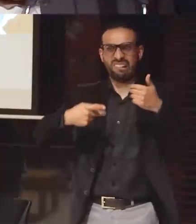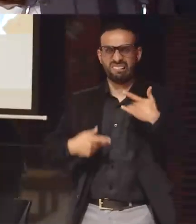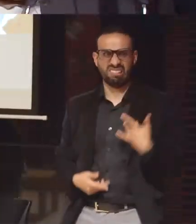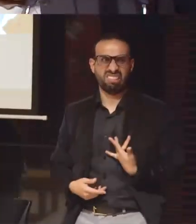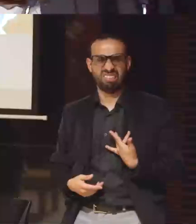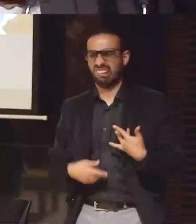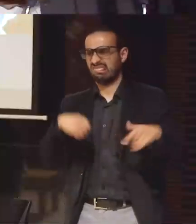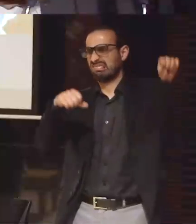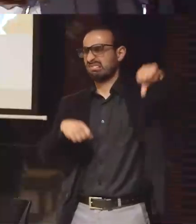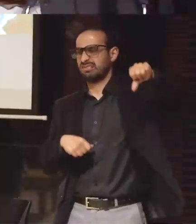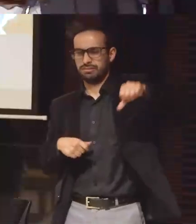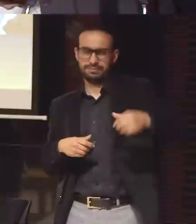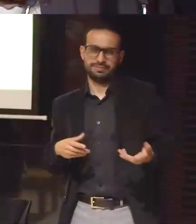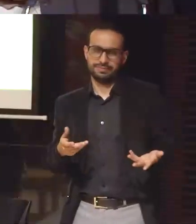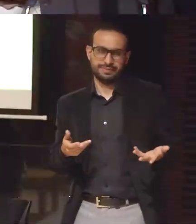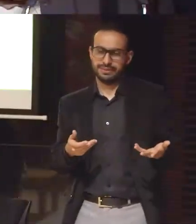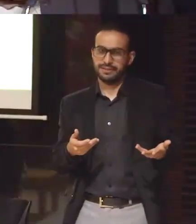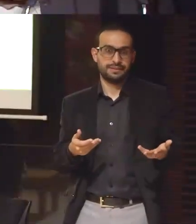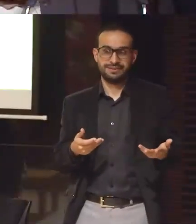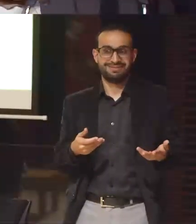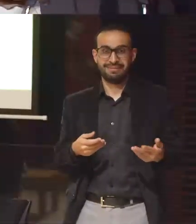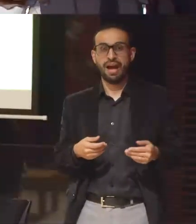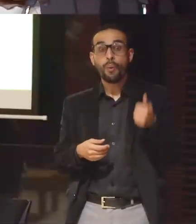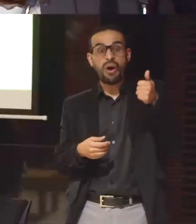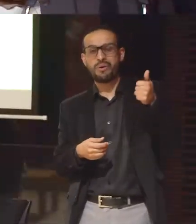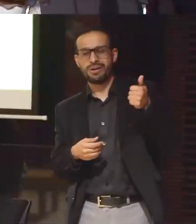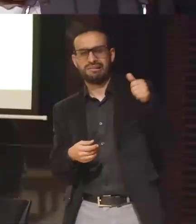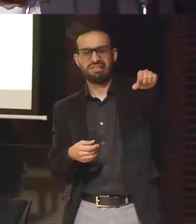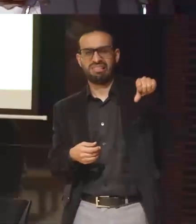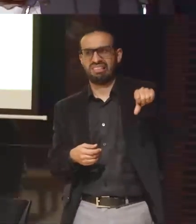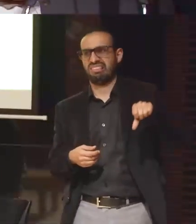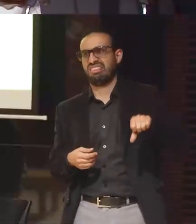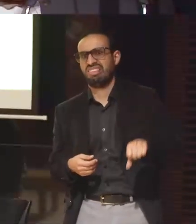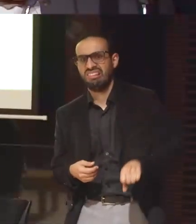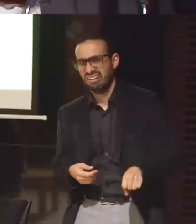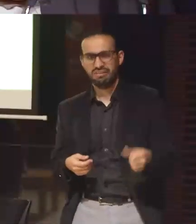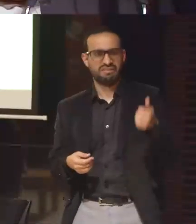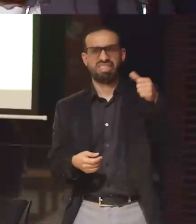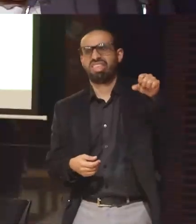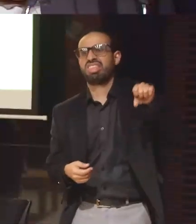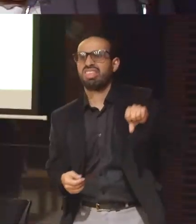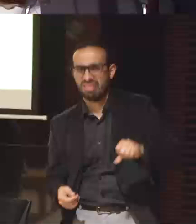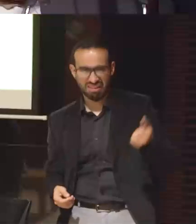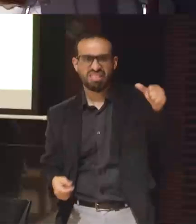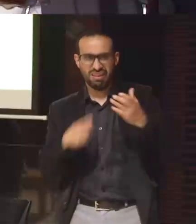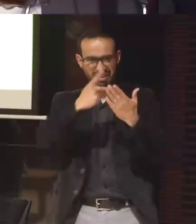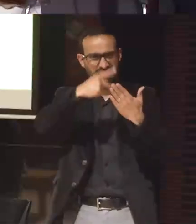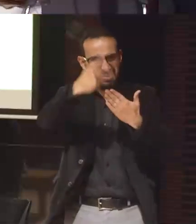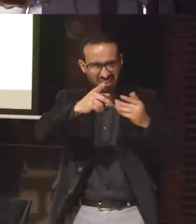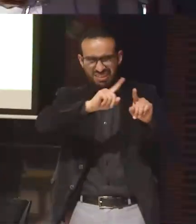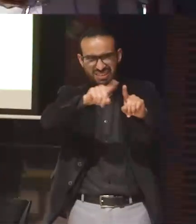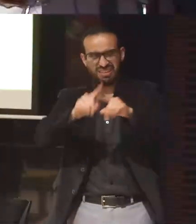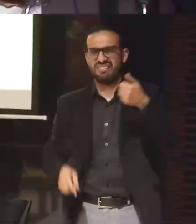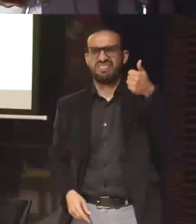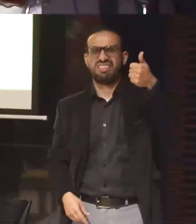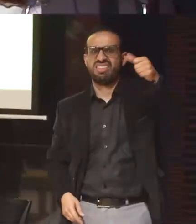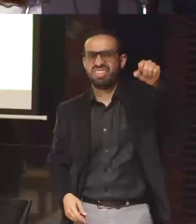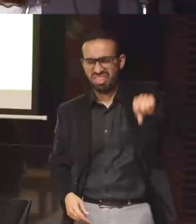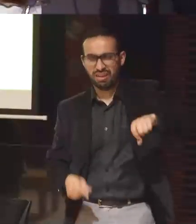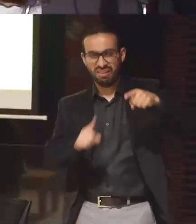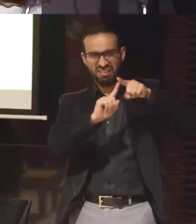de empatizar, dejamos de valorarnos y los mandamos como una caída, que es lo que decía Claudio, que pasa mucho con el Transmilenio, caída en el